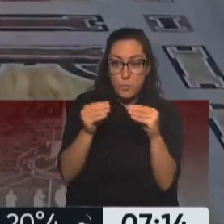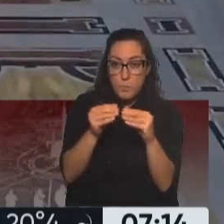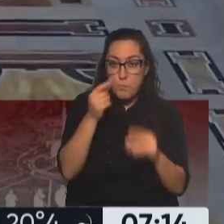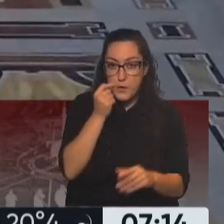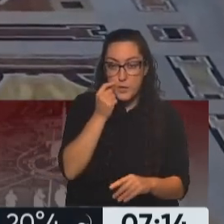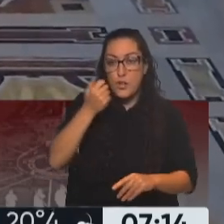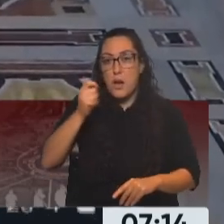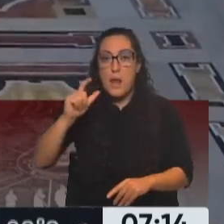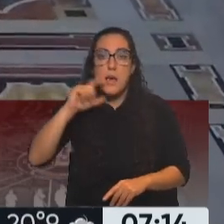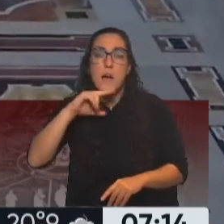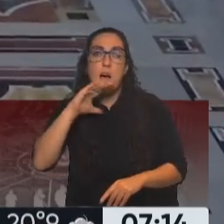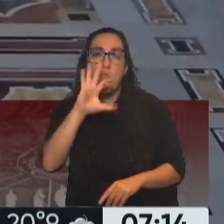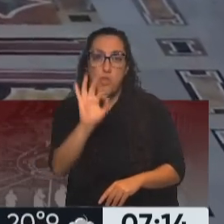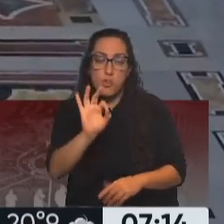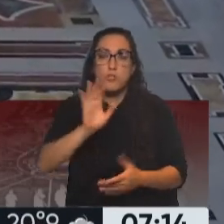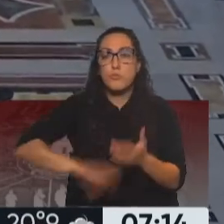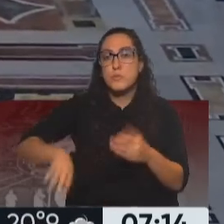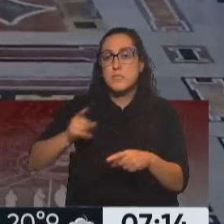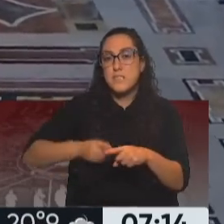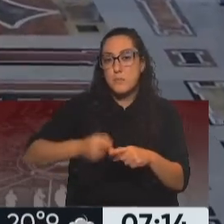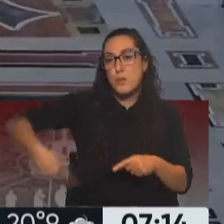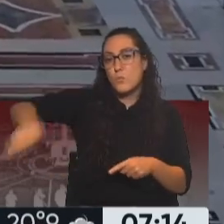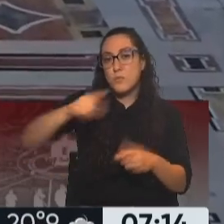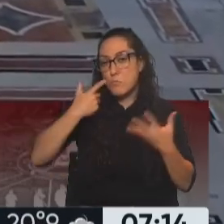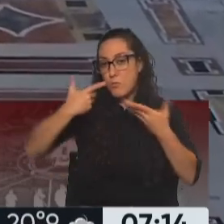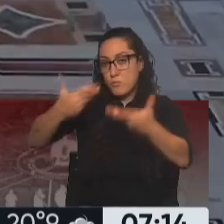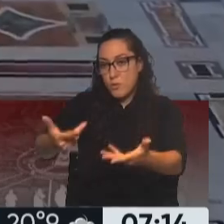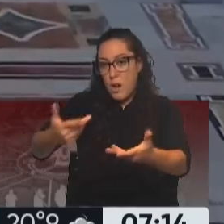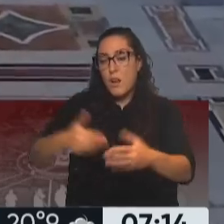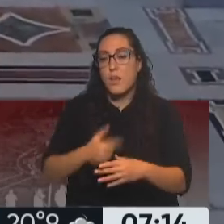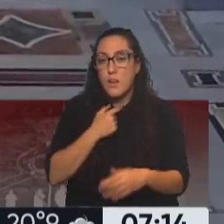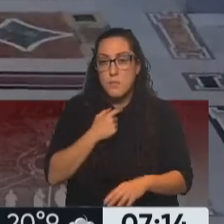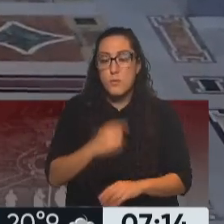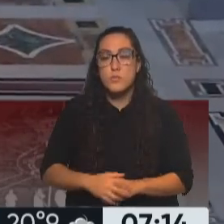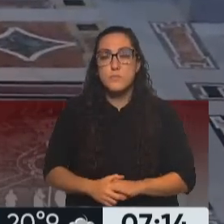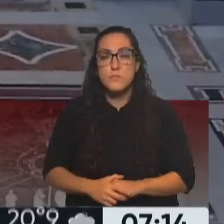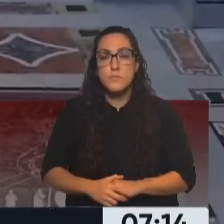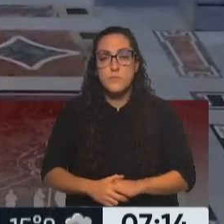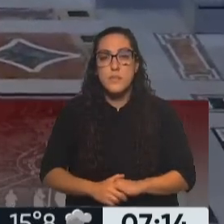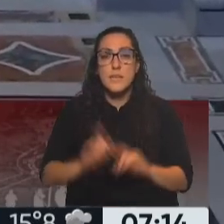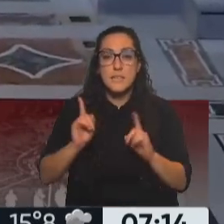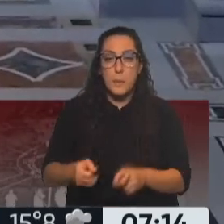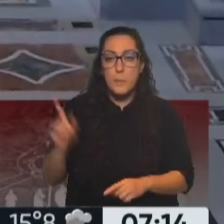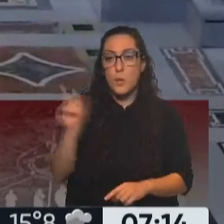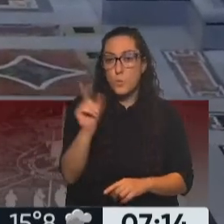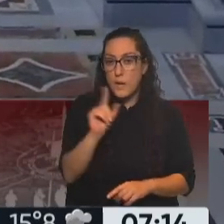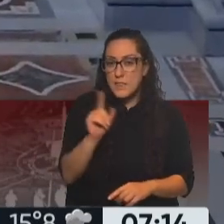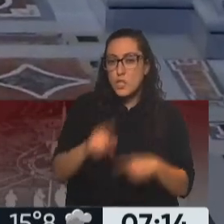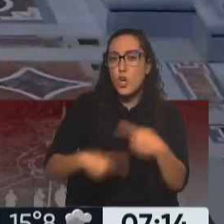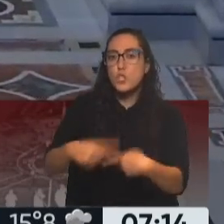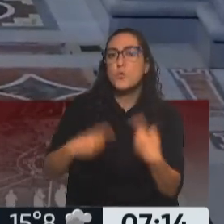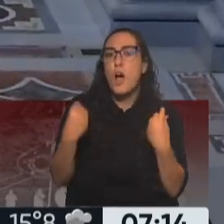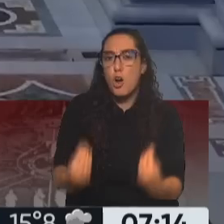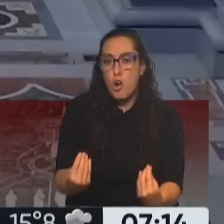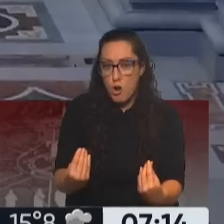Alejandro Puertas a propósito de esta ceremonia que queremos compartir con ustedes minuto a minuto, pero también lo que va a pasar en un ratito con esta ceremonia, que es el